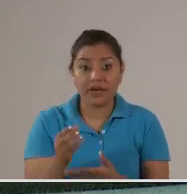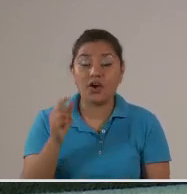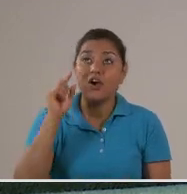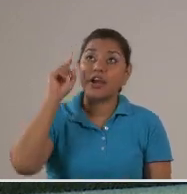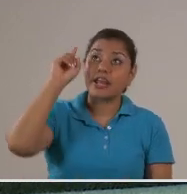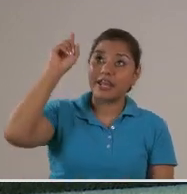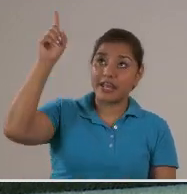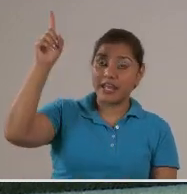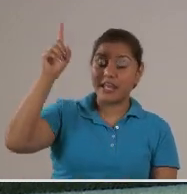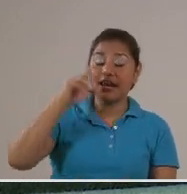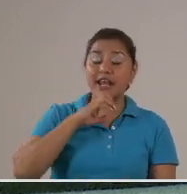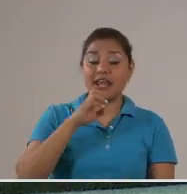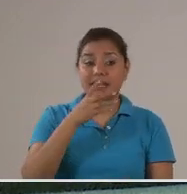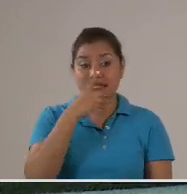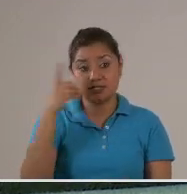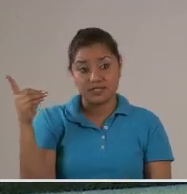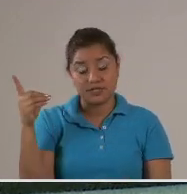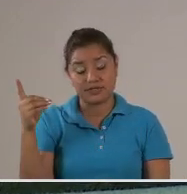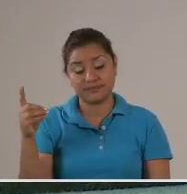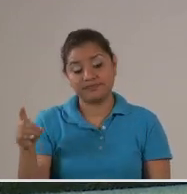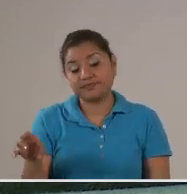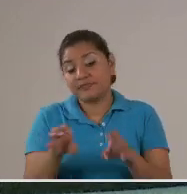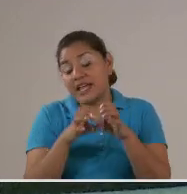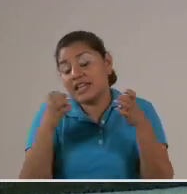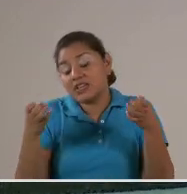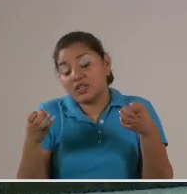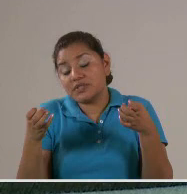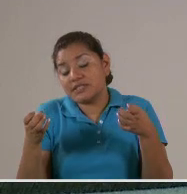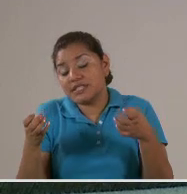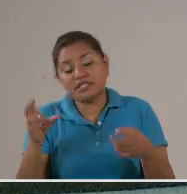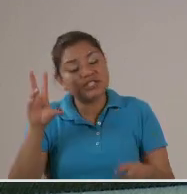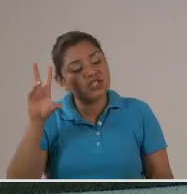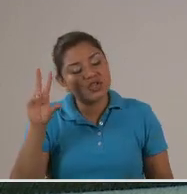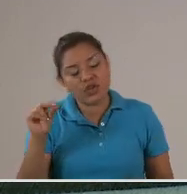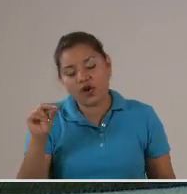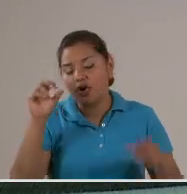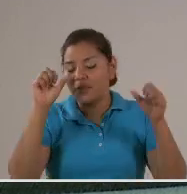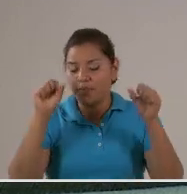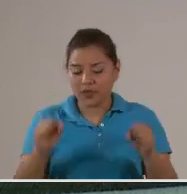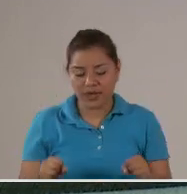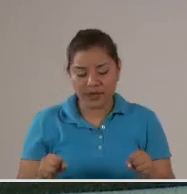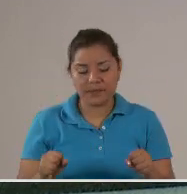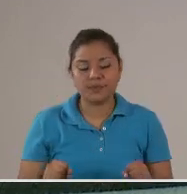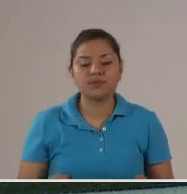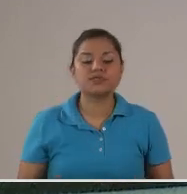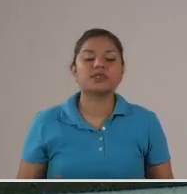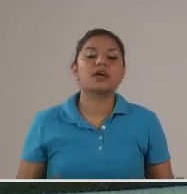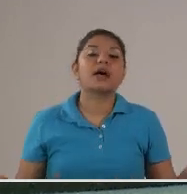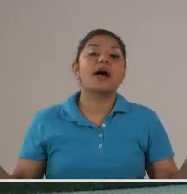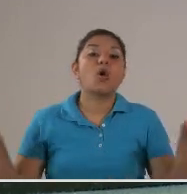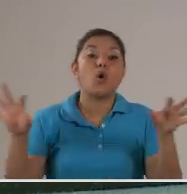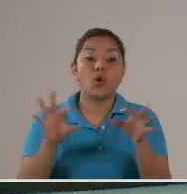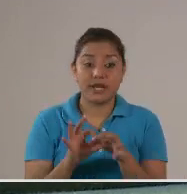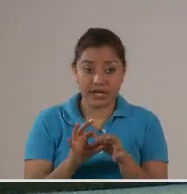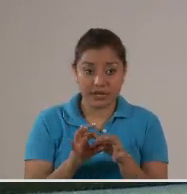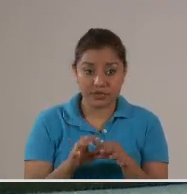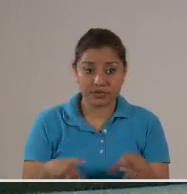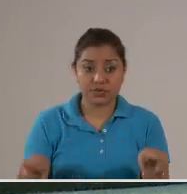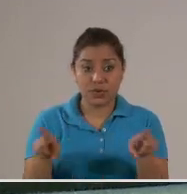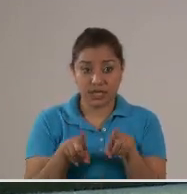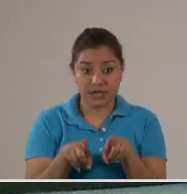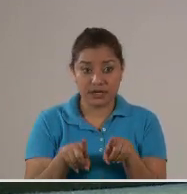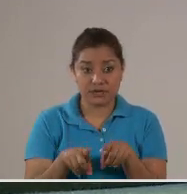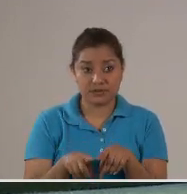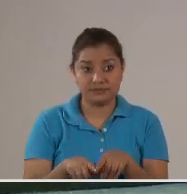ent no Entonces no el factor de de cohesión no está operante en él en mí sí va Lo va a